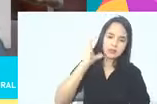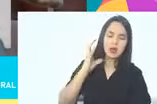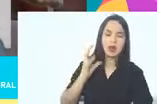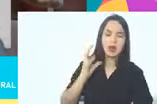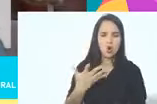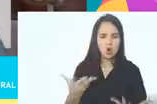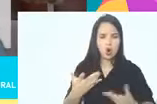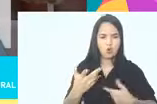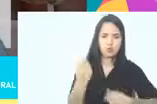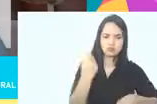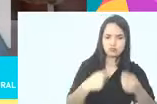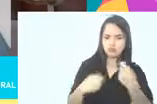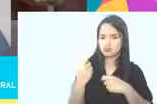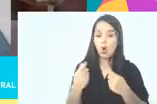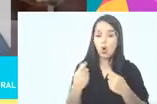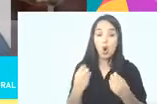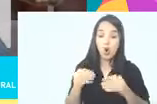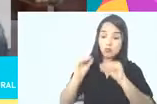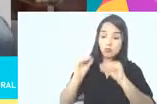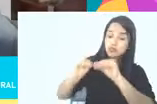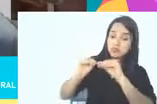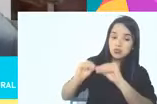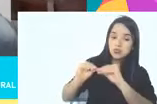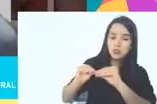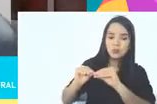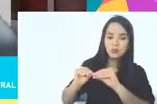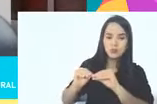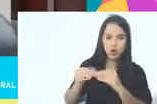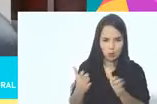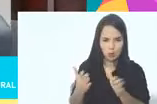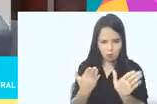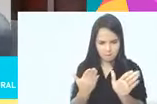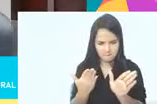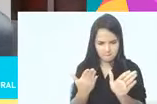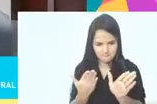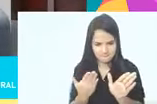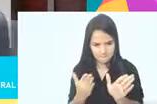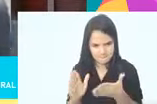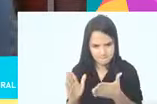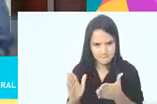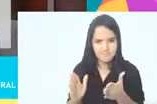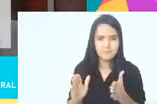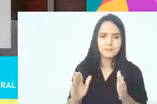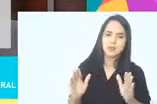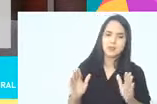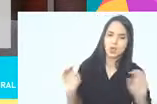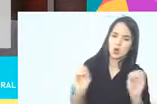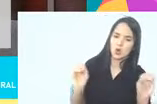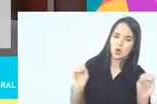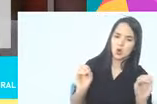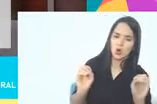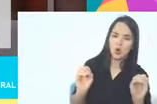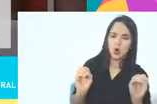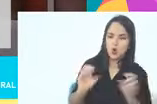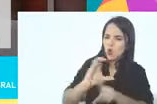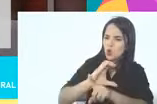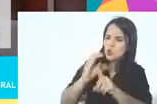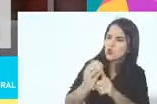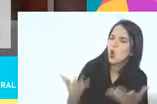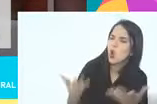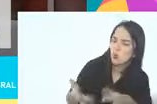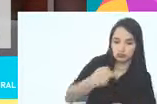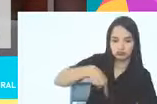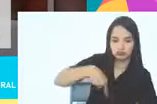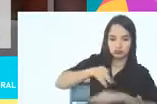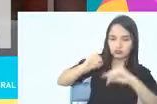¿Cómo fortalecemos las dinámicas de la nacionalidad entonces? Imagínense que así andan nuestras organizaciones